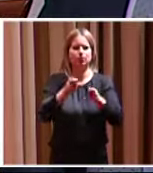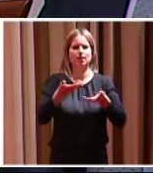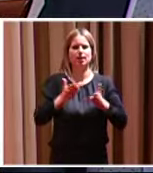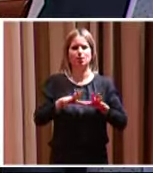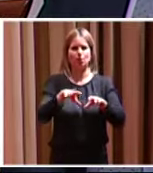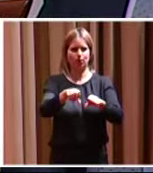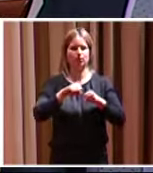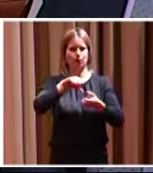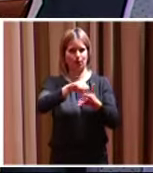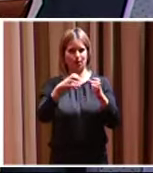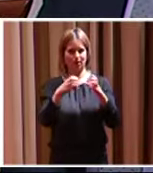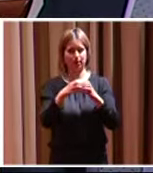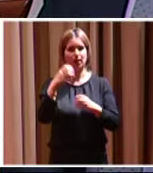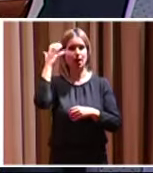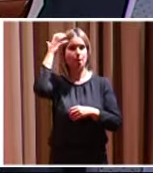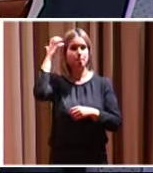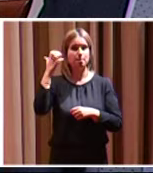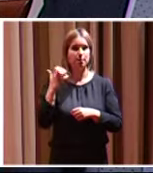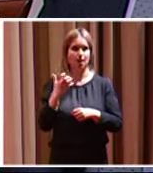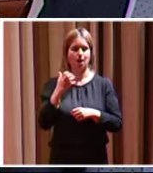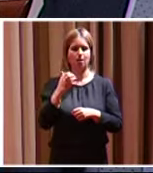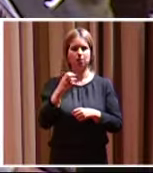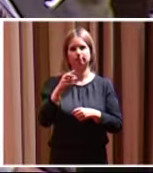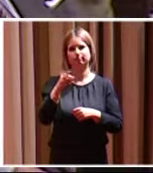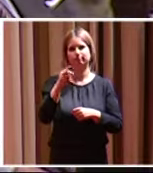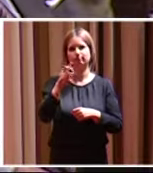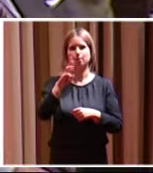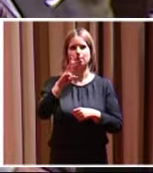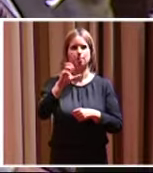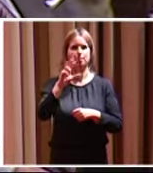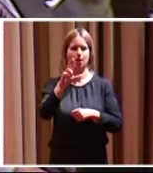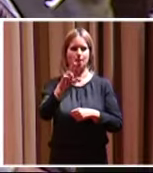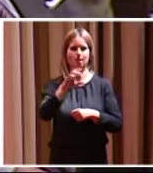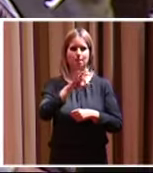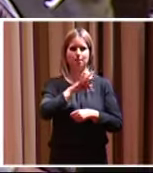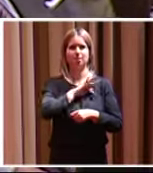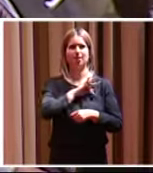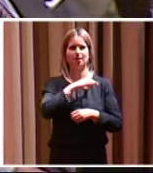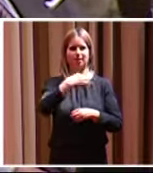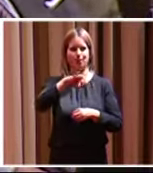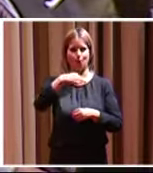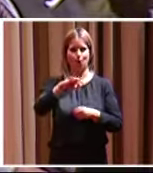ciudad. Pilar Aranda Ramírez, medalla de oro de la ciudad,